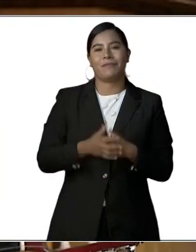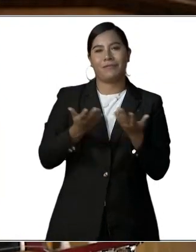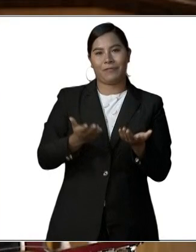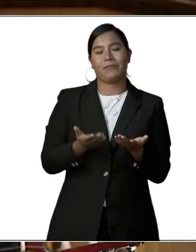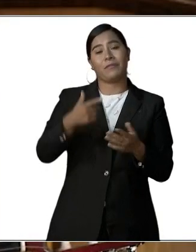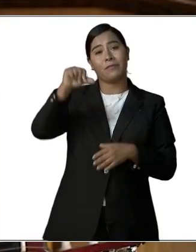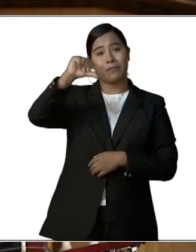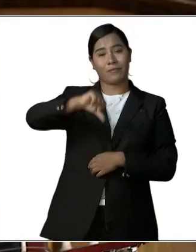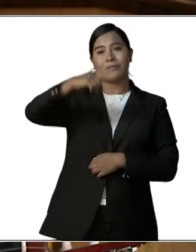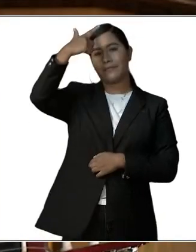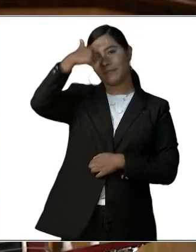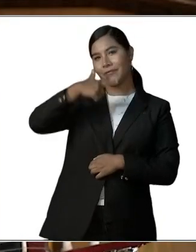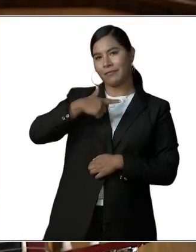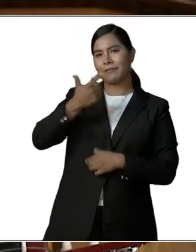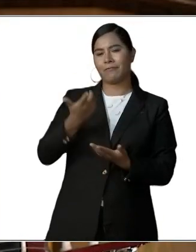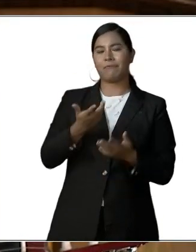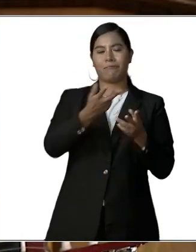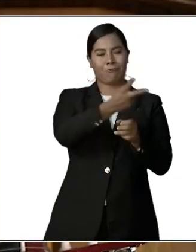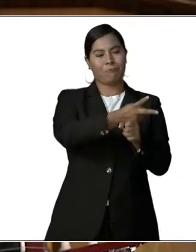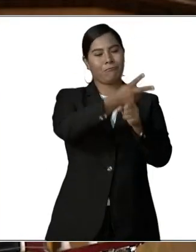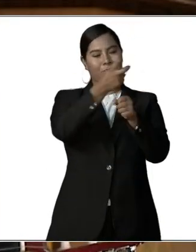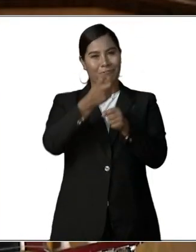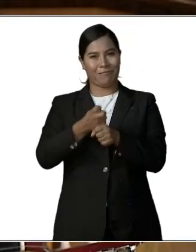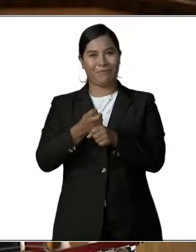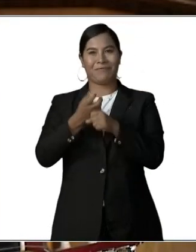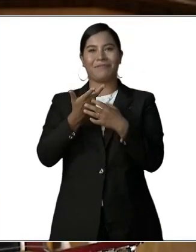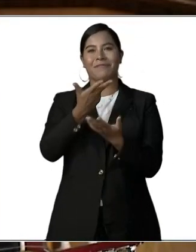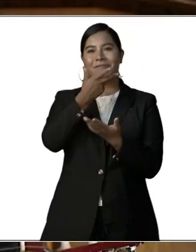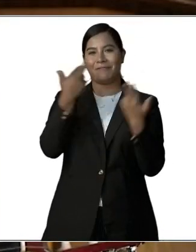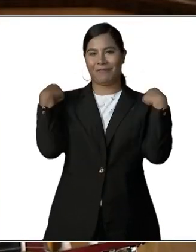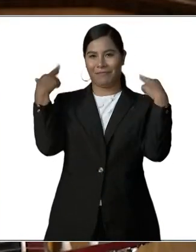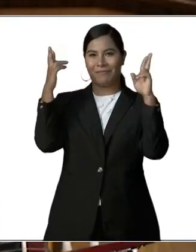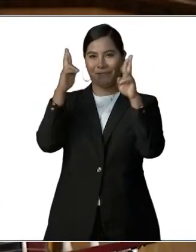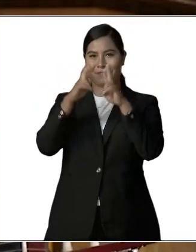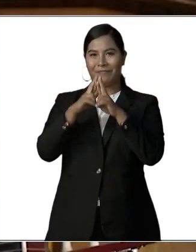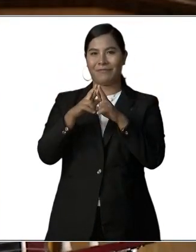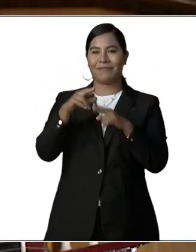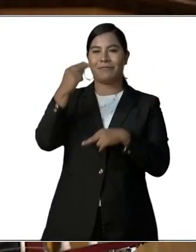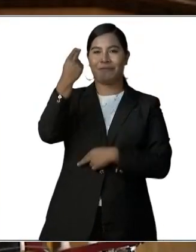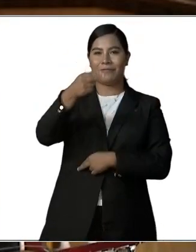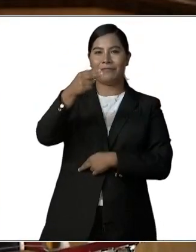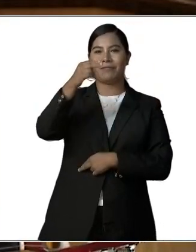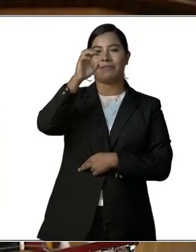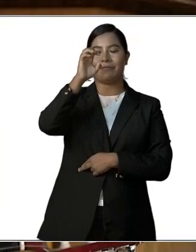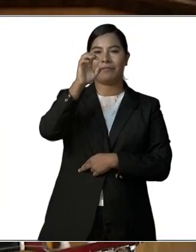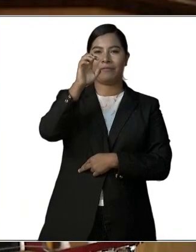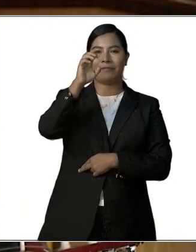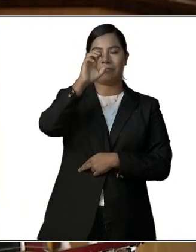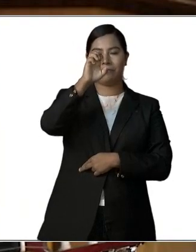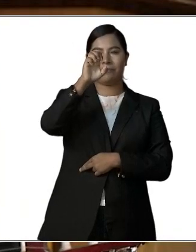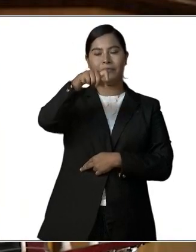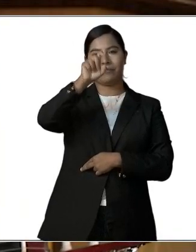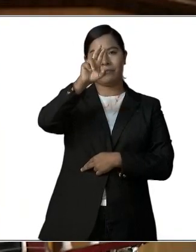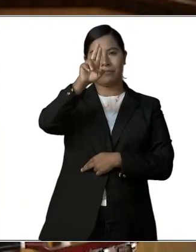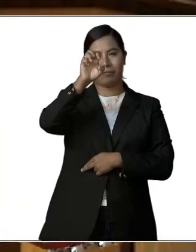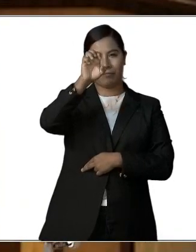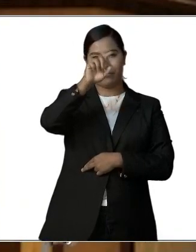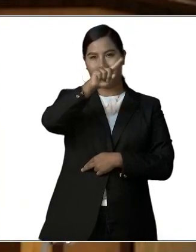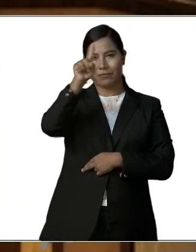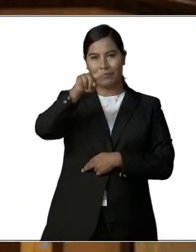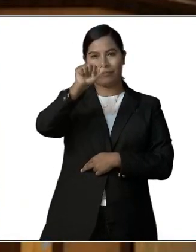un invitado muy especial, que es el ingeniero Armando Quesada, y con quien platicaremos sobre